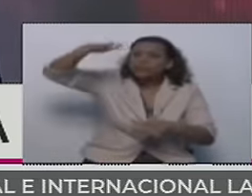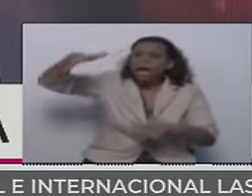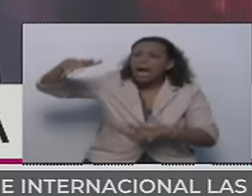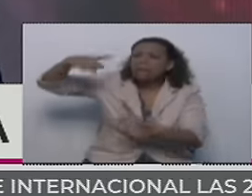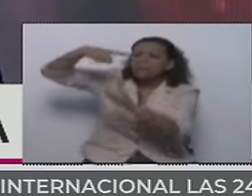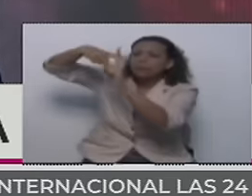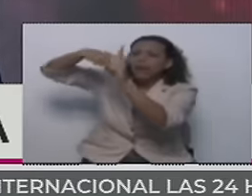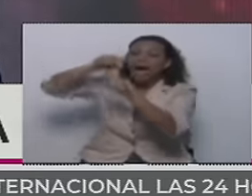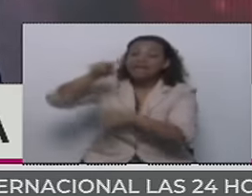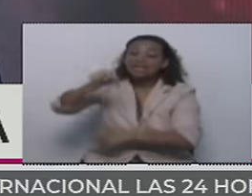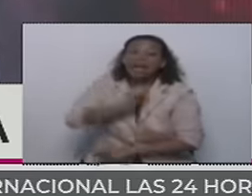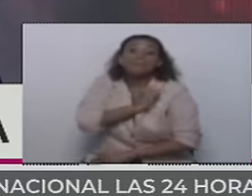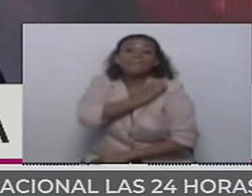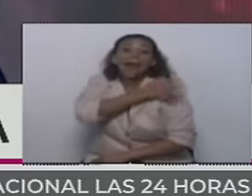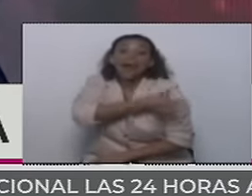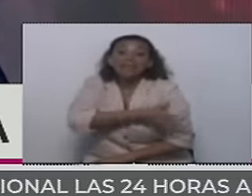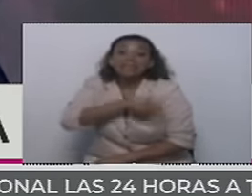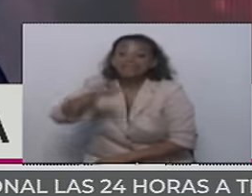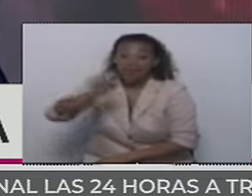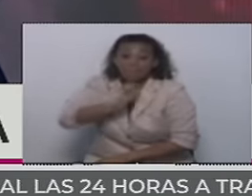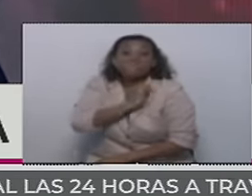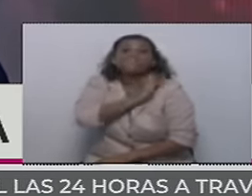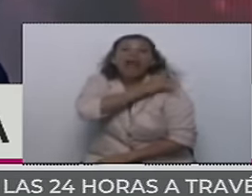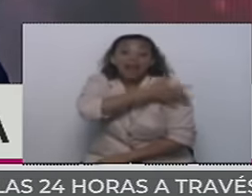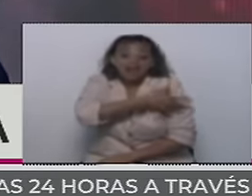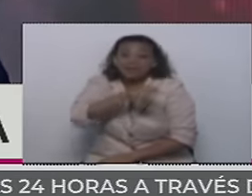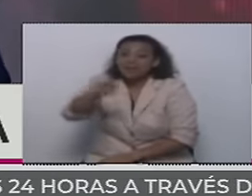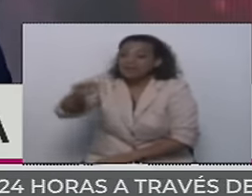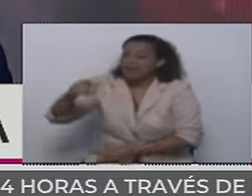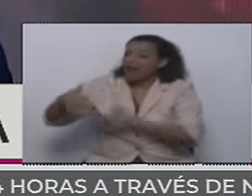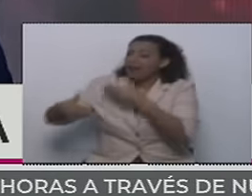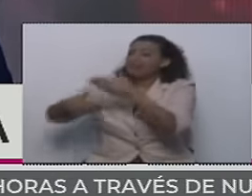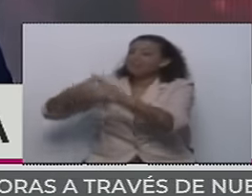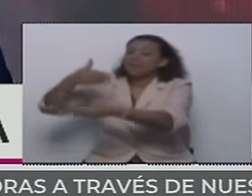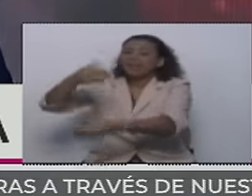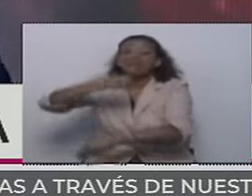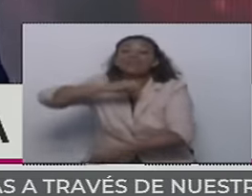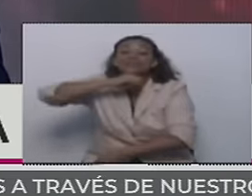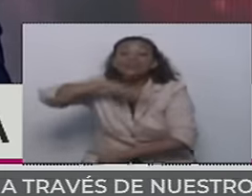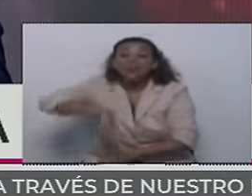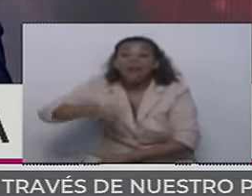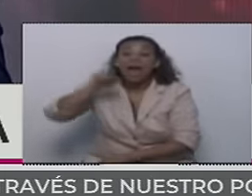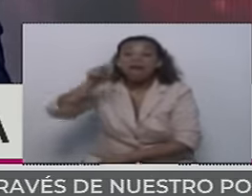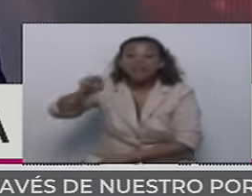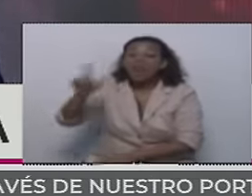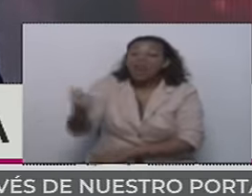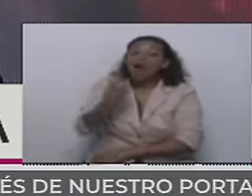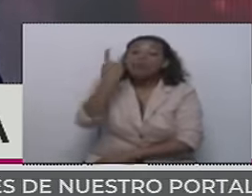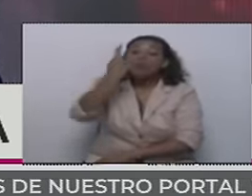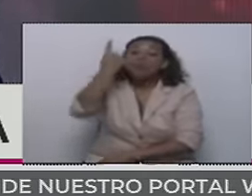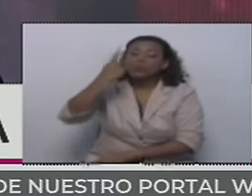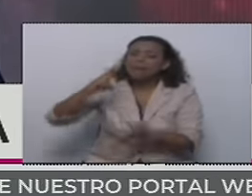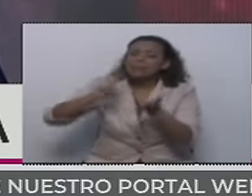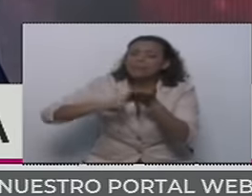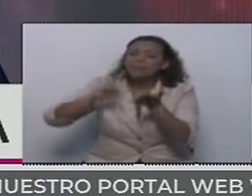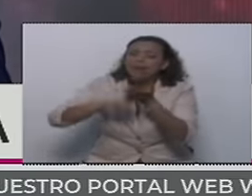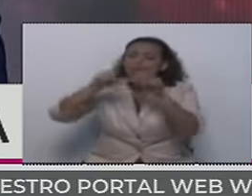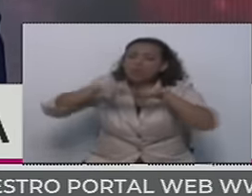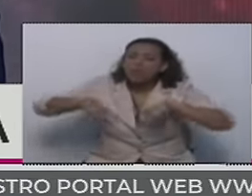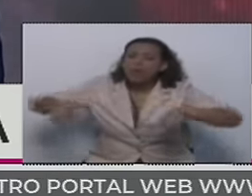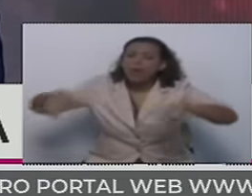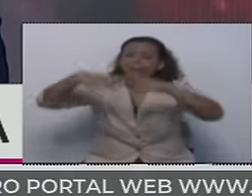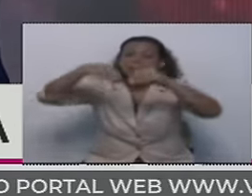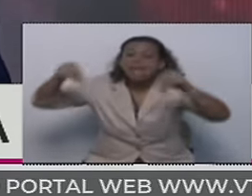de Palestina. Palestina, la eterna, la histórica, la única, la verdadera, la